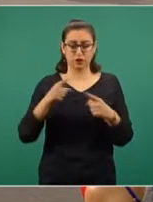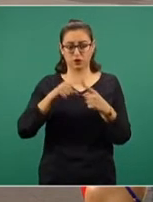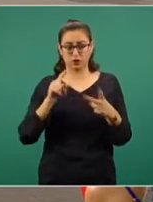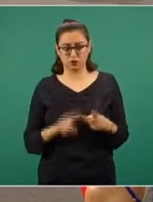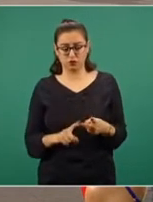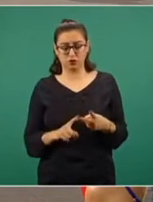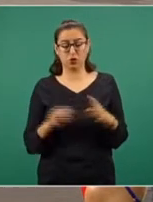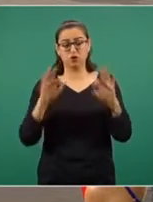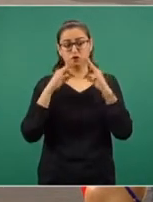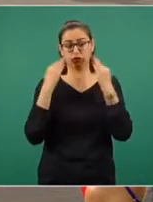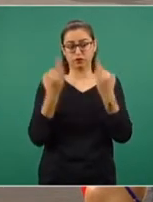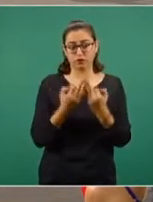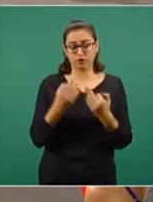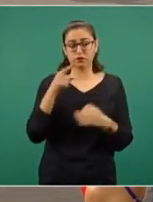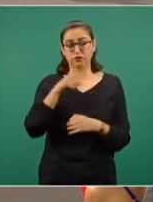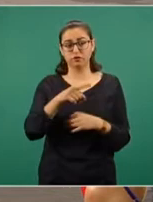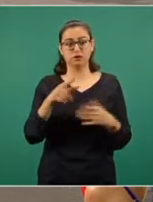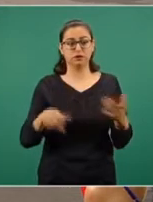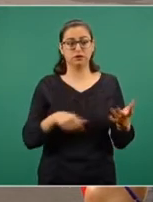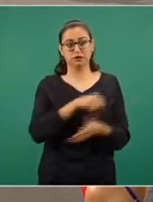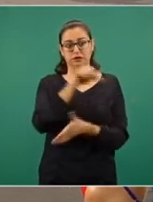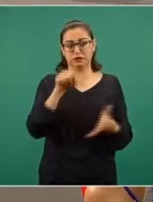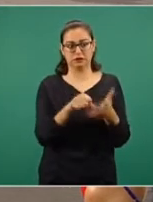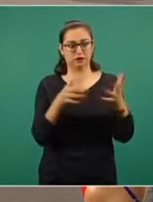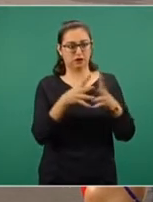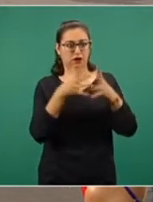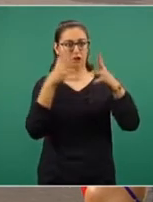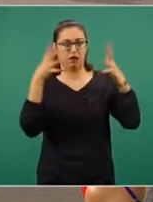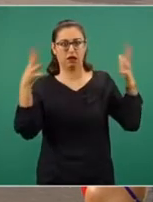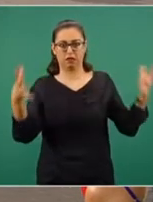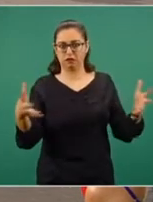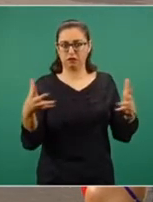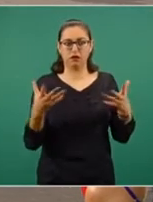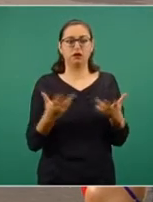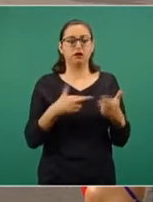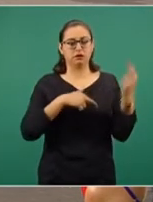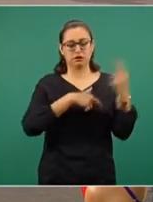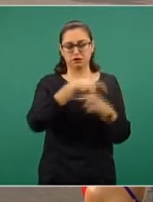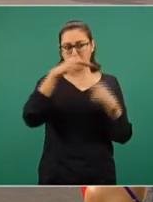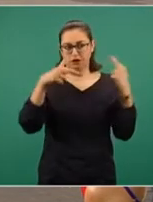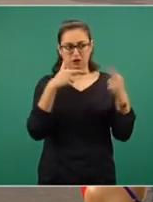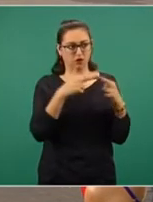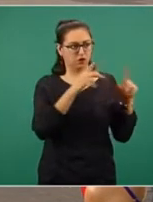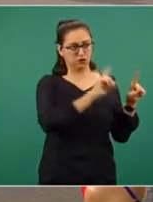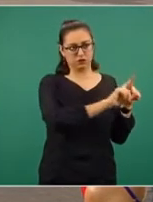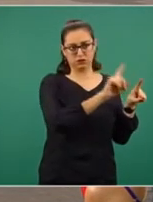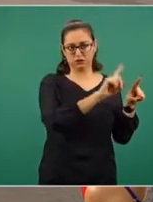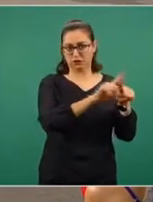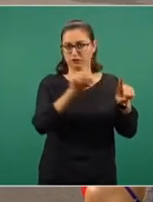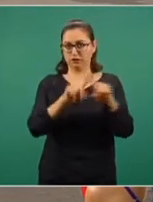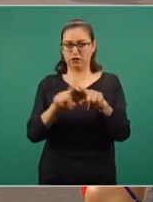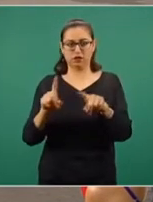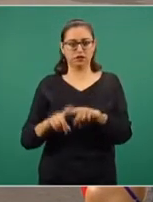de vacunación, los que son los macrocentros, en donde van a estar reunidas diferentes regiones o diferentes zonas